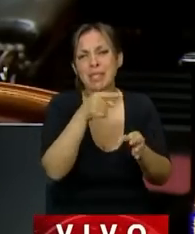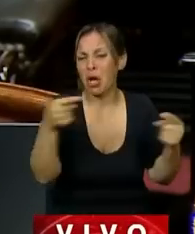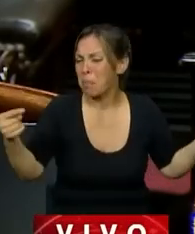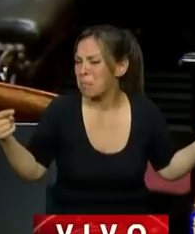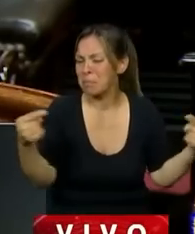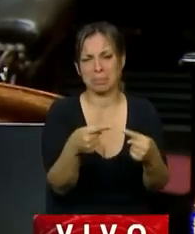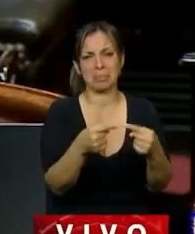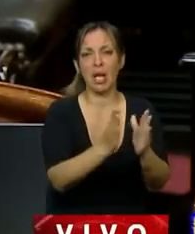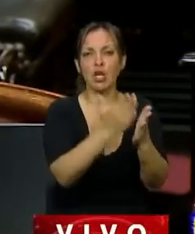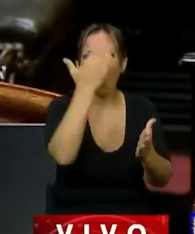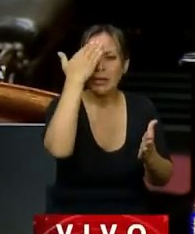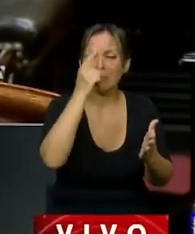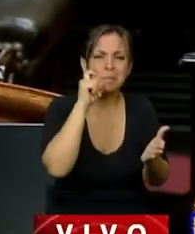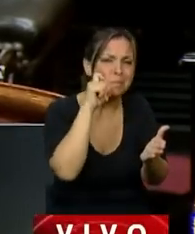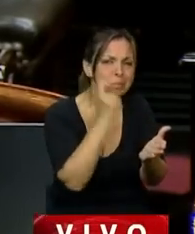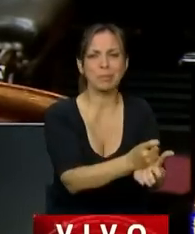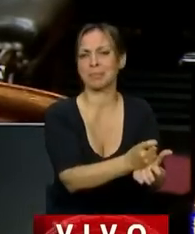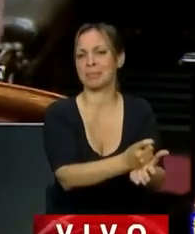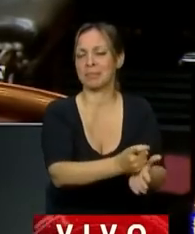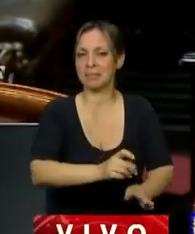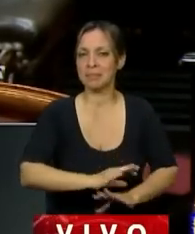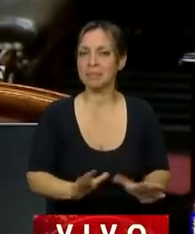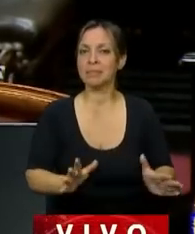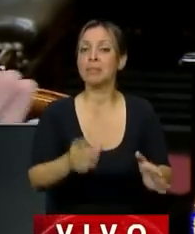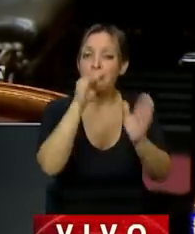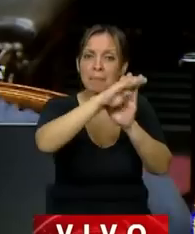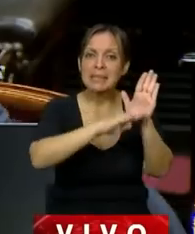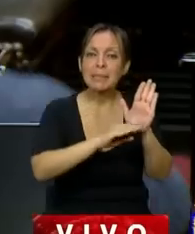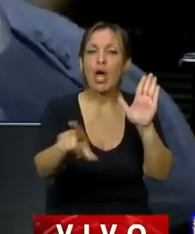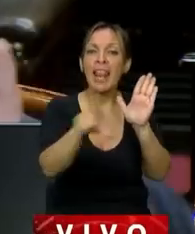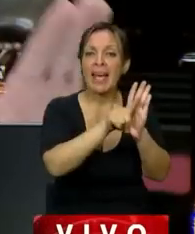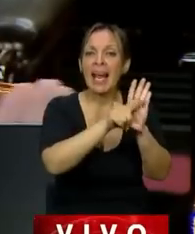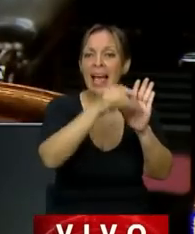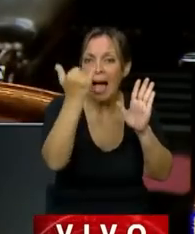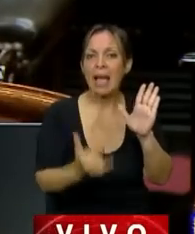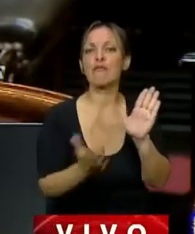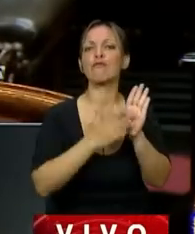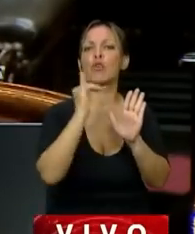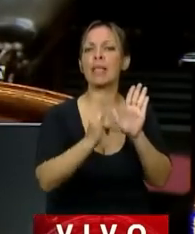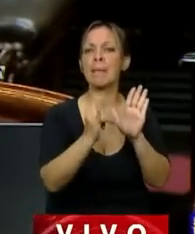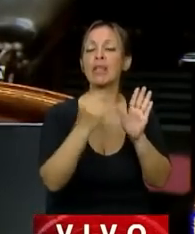inconstitucionalidad manifiesta. Son principio de legalidad, hay fundamental para